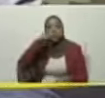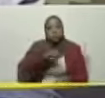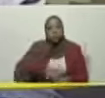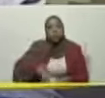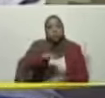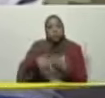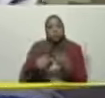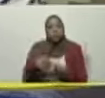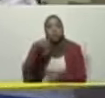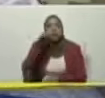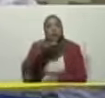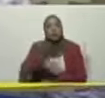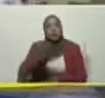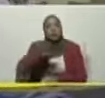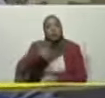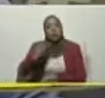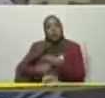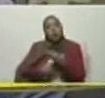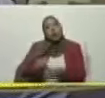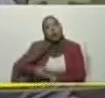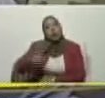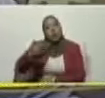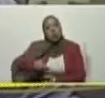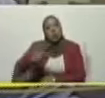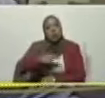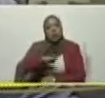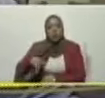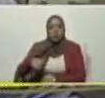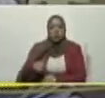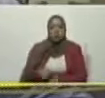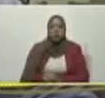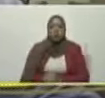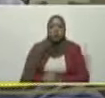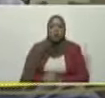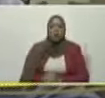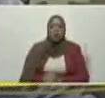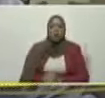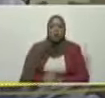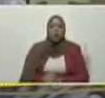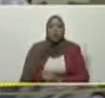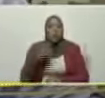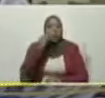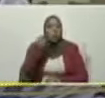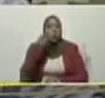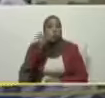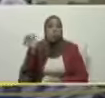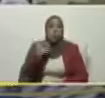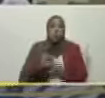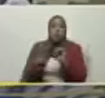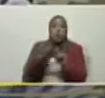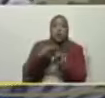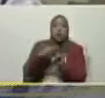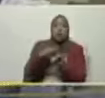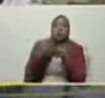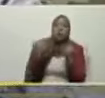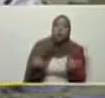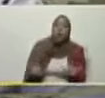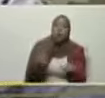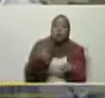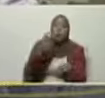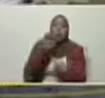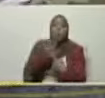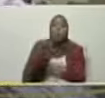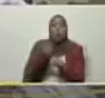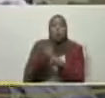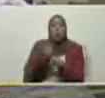pueblo. Así que por eso es tan importante estas experiencias de enfrentar situaciones como esta y demostrar